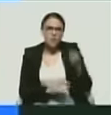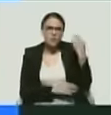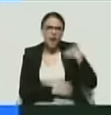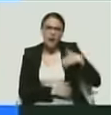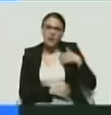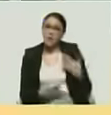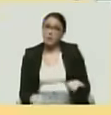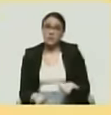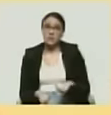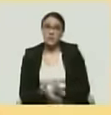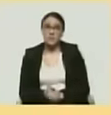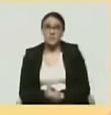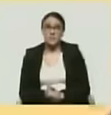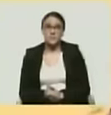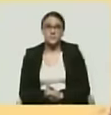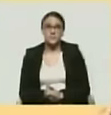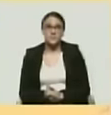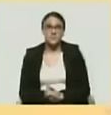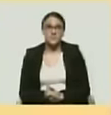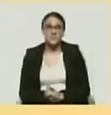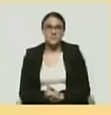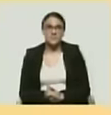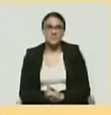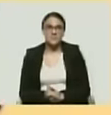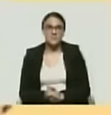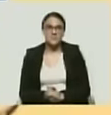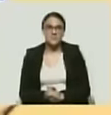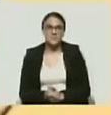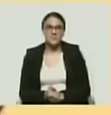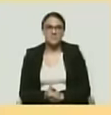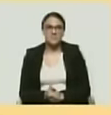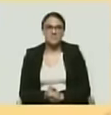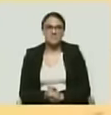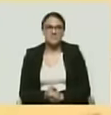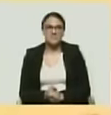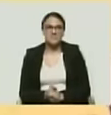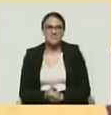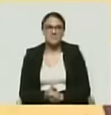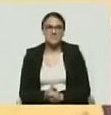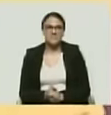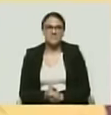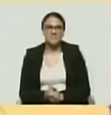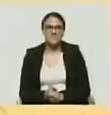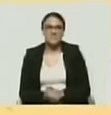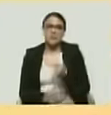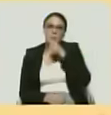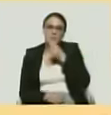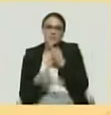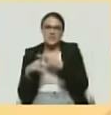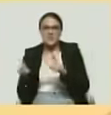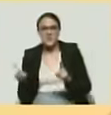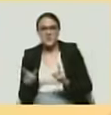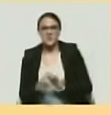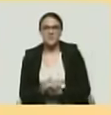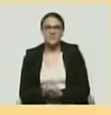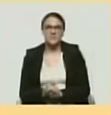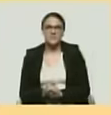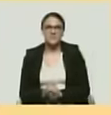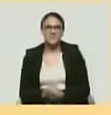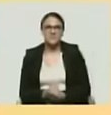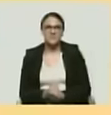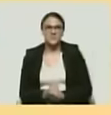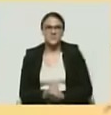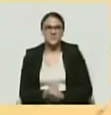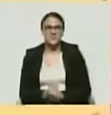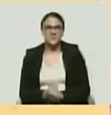Rodríguez, rolo de tu vaso con lo del Papa. Gracias. Bueno, generó polémica.